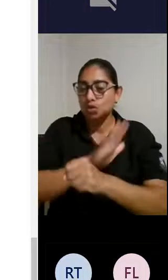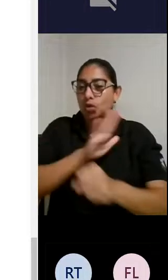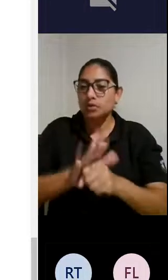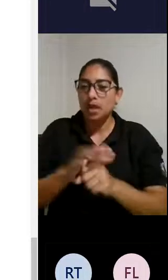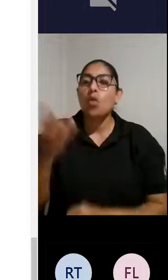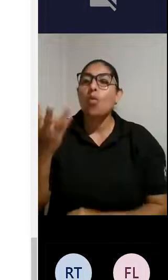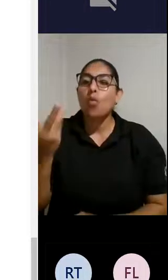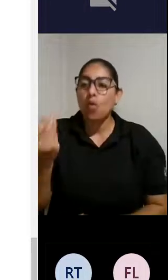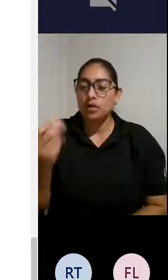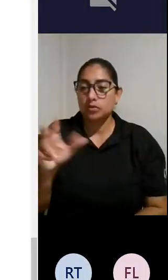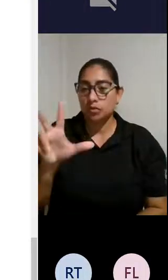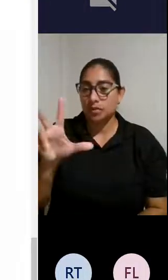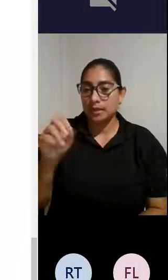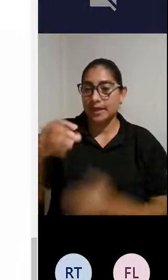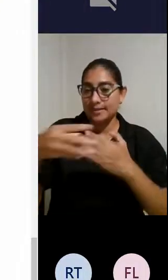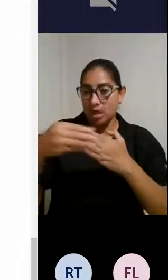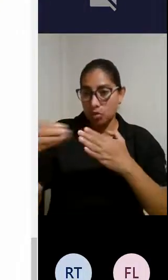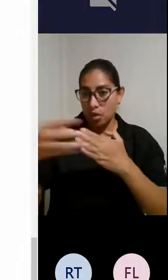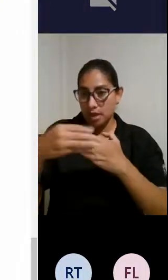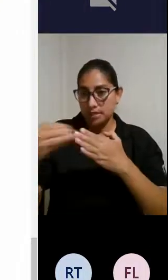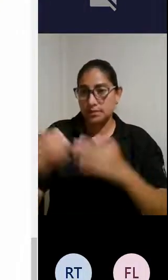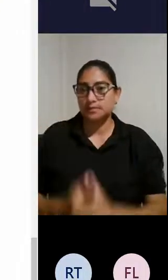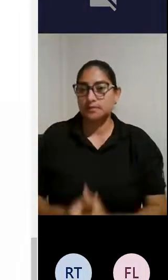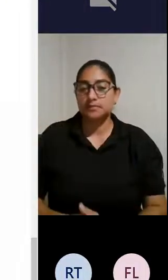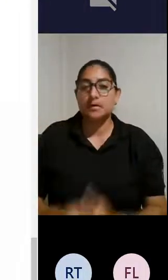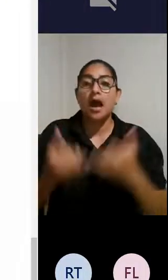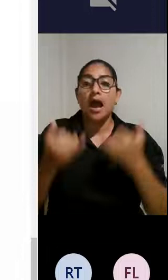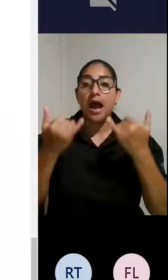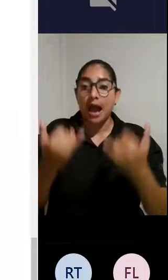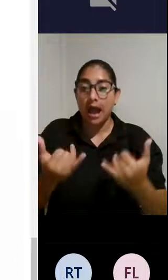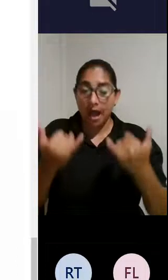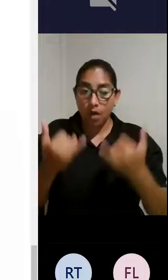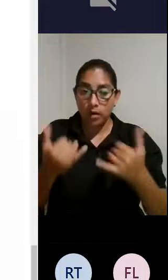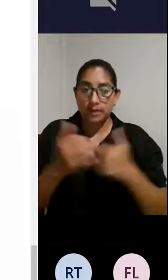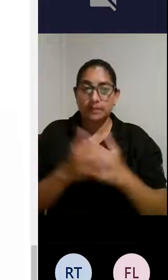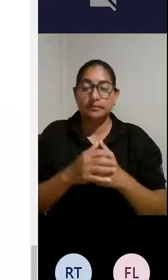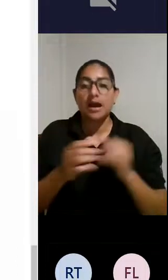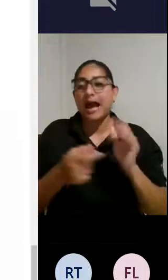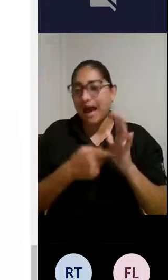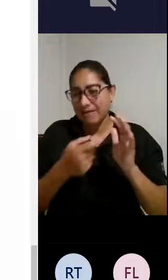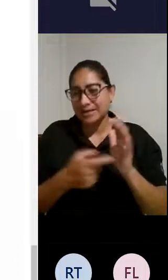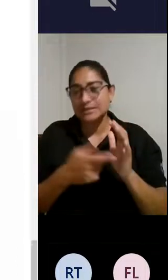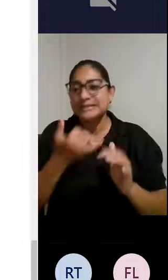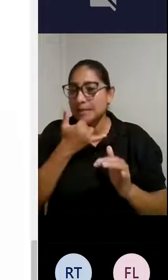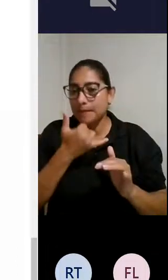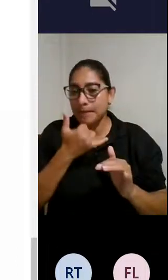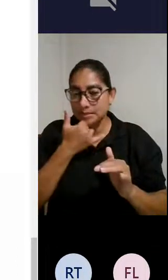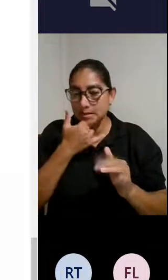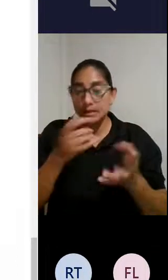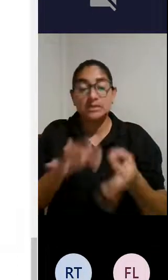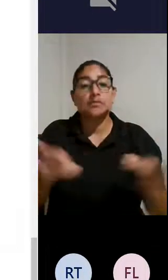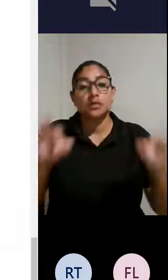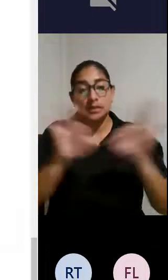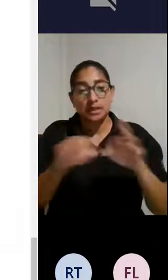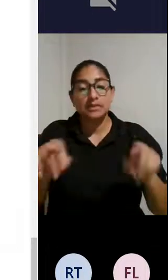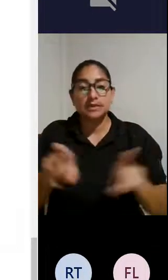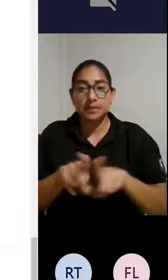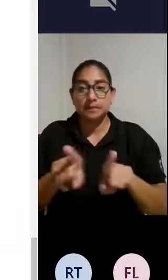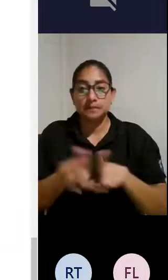de $30. Ahora, a veces es importante